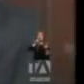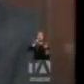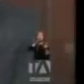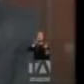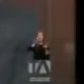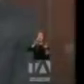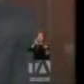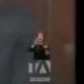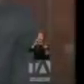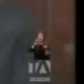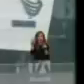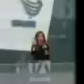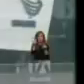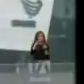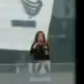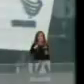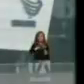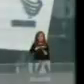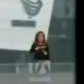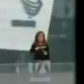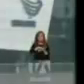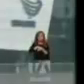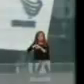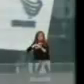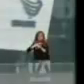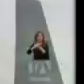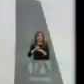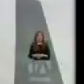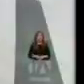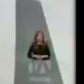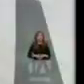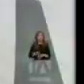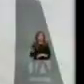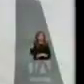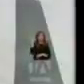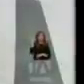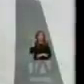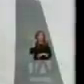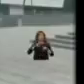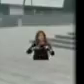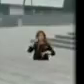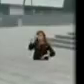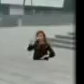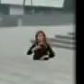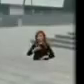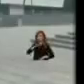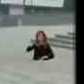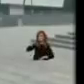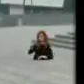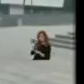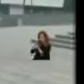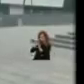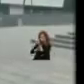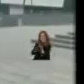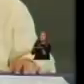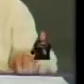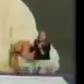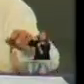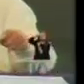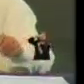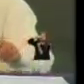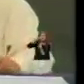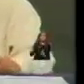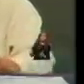el gobierno ecuatoriano dio a conocer su decisión de abandonar la Unión de Naciones Sudamericanas, UNASUR, cuya sede se encuentra en las afueras de Quito.